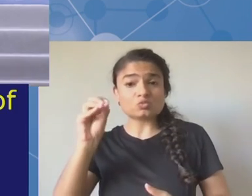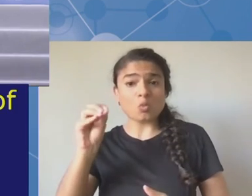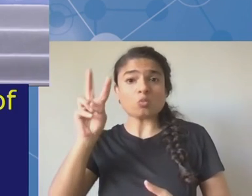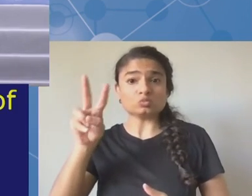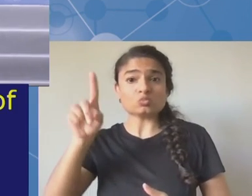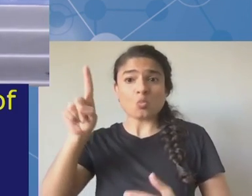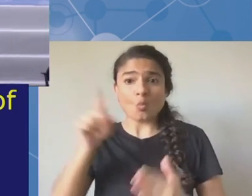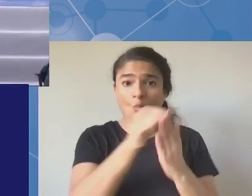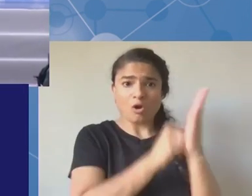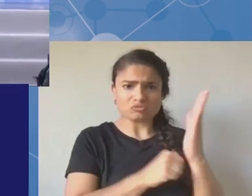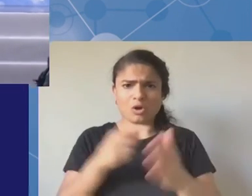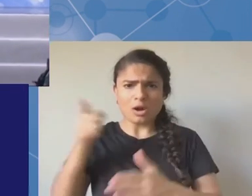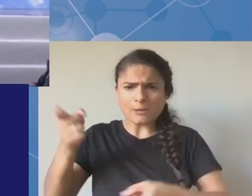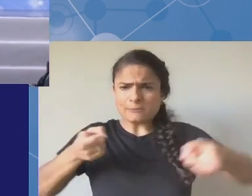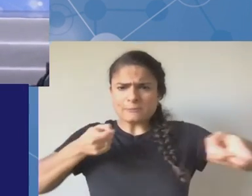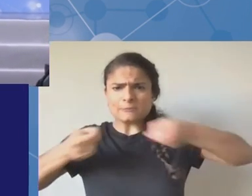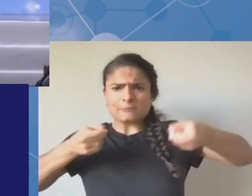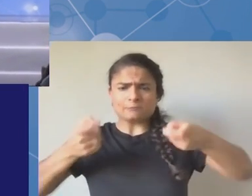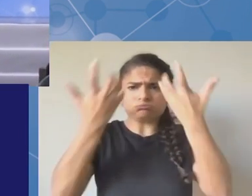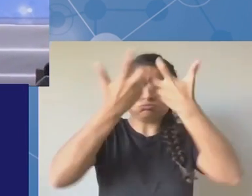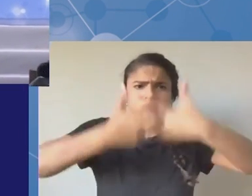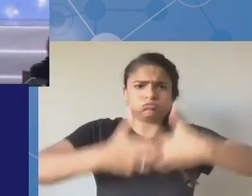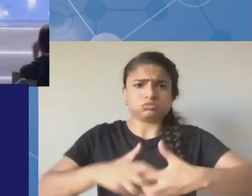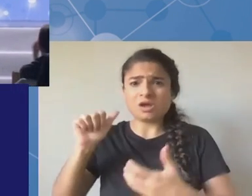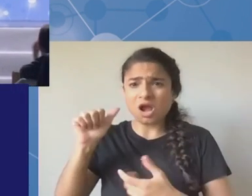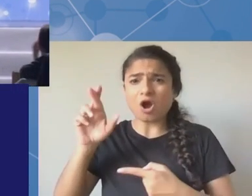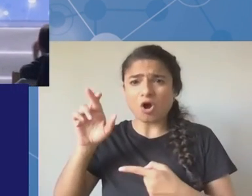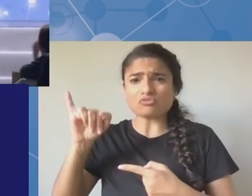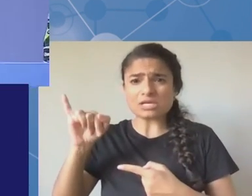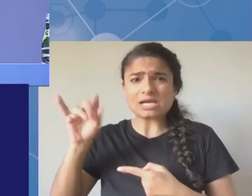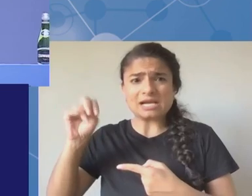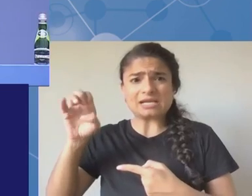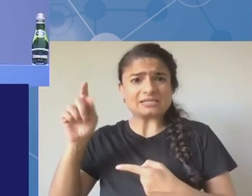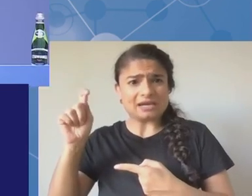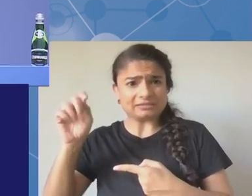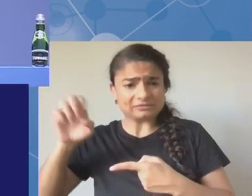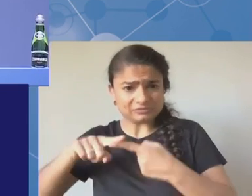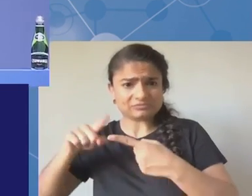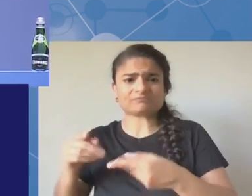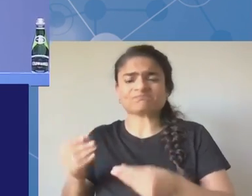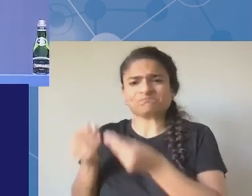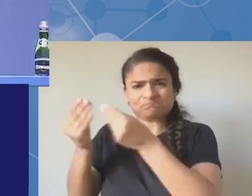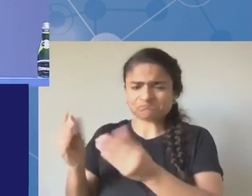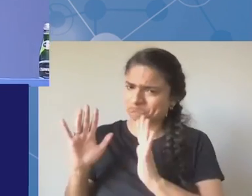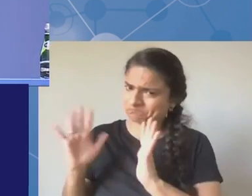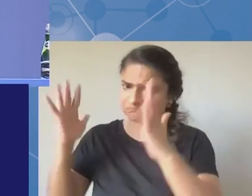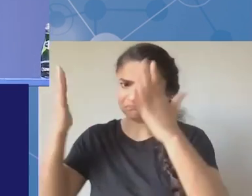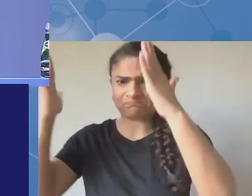programa de esta sesión, Henriette. Muchas gracias,